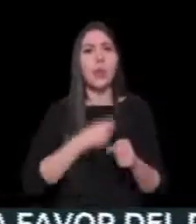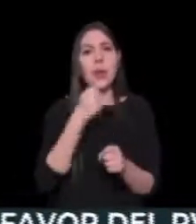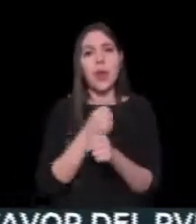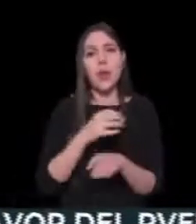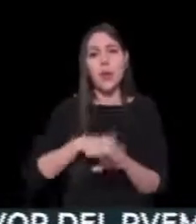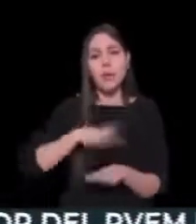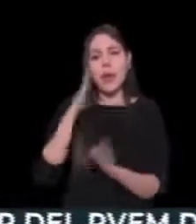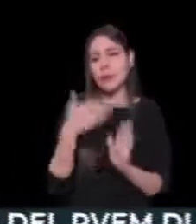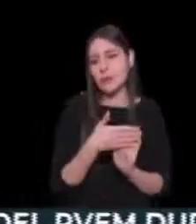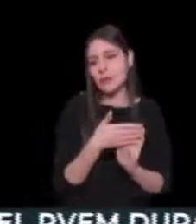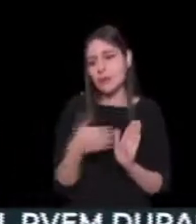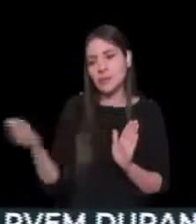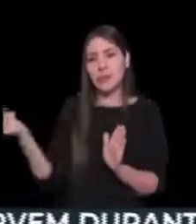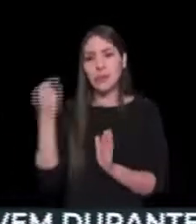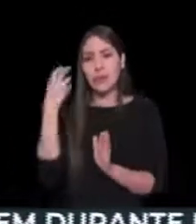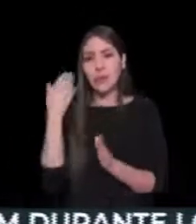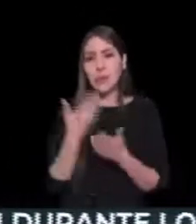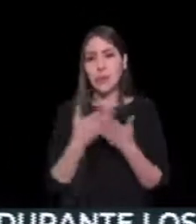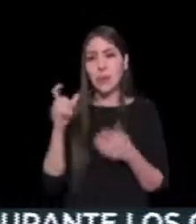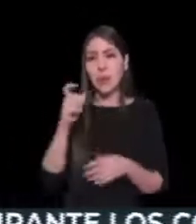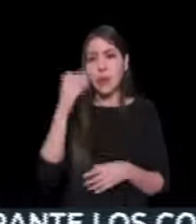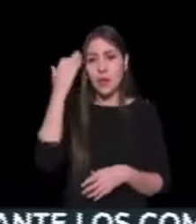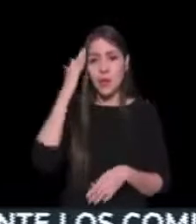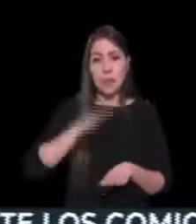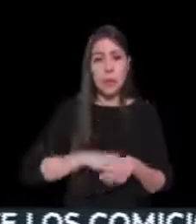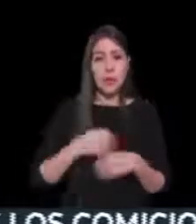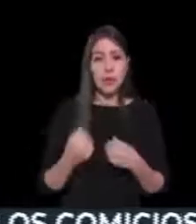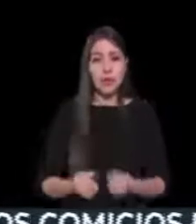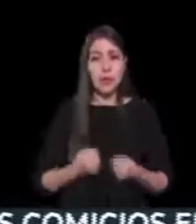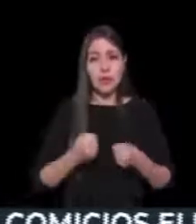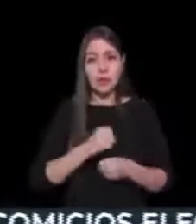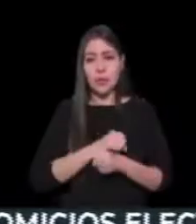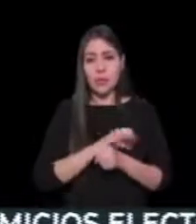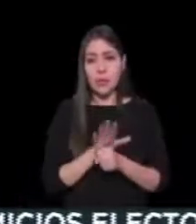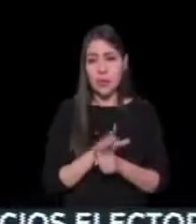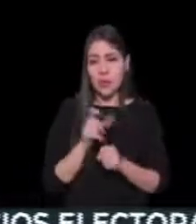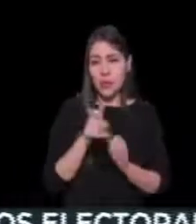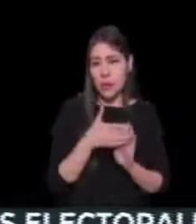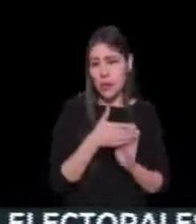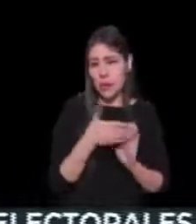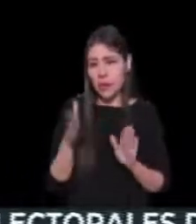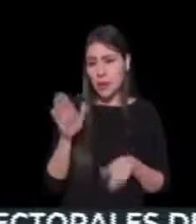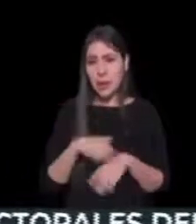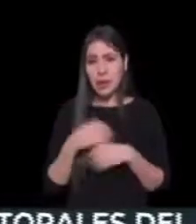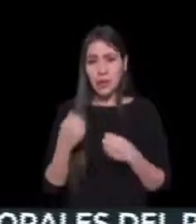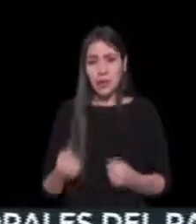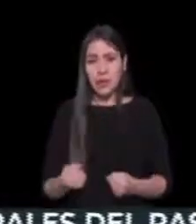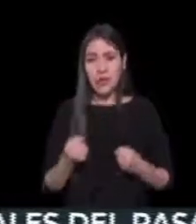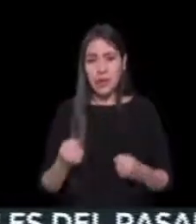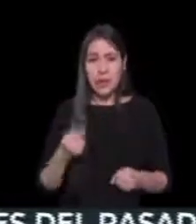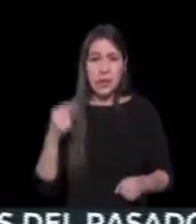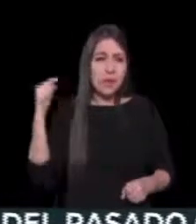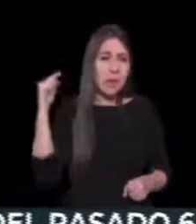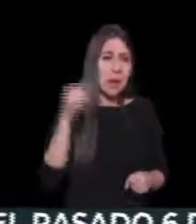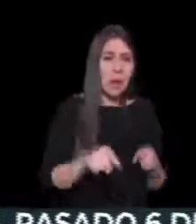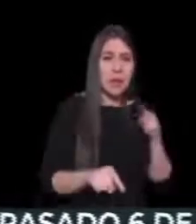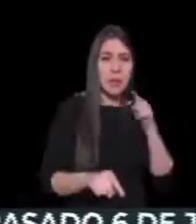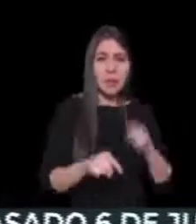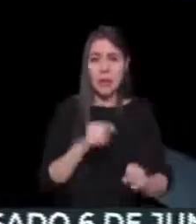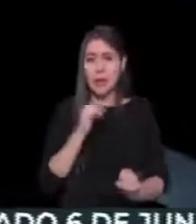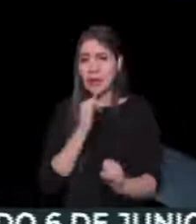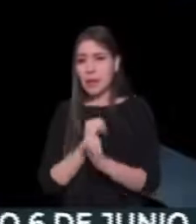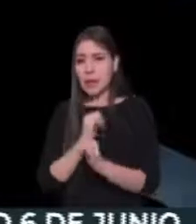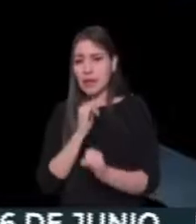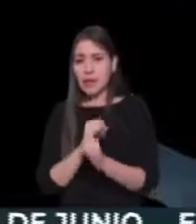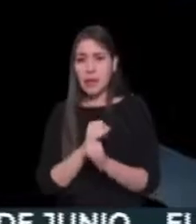una conferencia que en los momentos más álgidos de la pandemia y en los momentos más fuertes de ataques en redes sociales y en